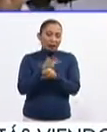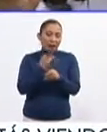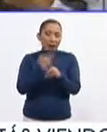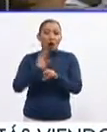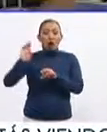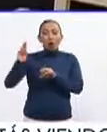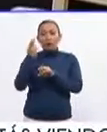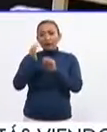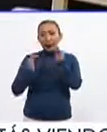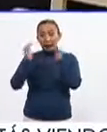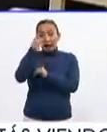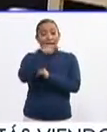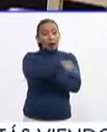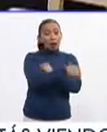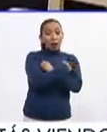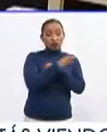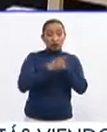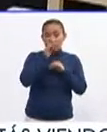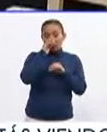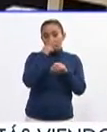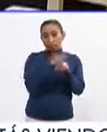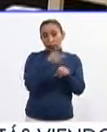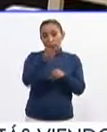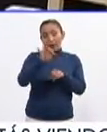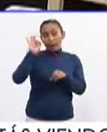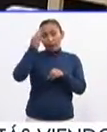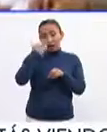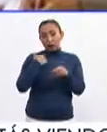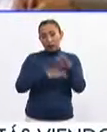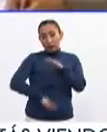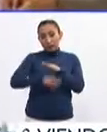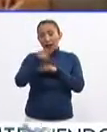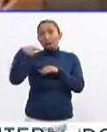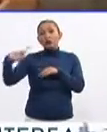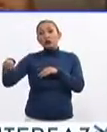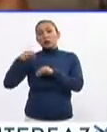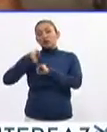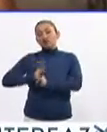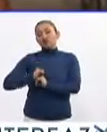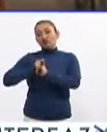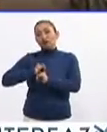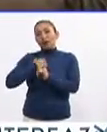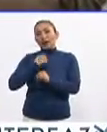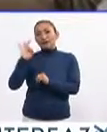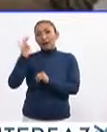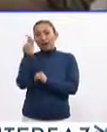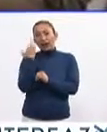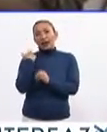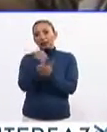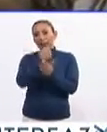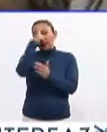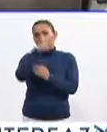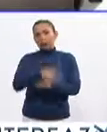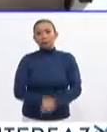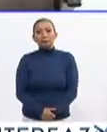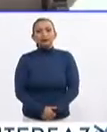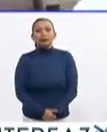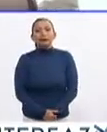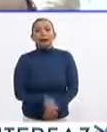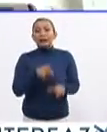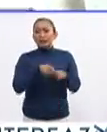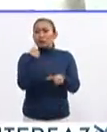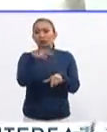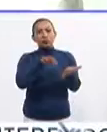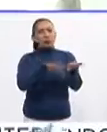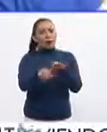toda vez que la educación básica es responsabilidad de la Federación por medio de la Autoridad Educativa Federal en la Ciudad de México. Mantiene